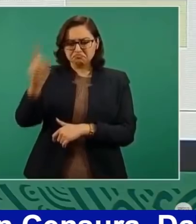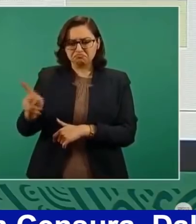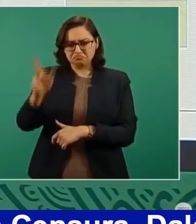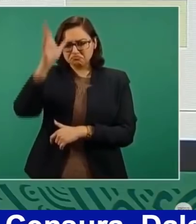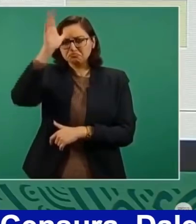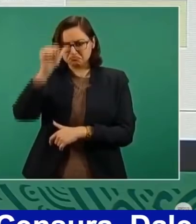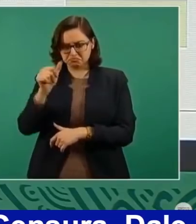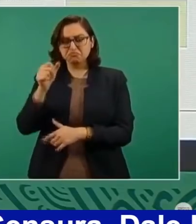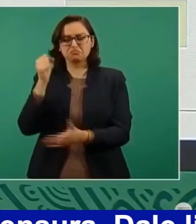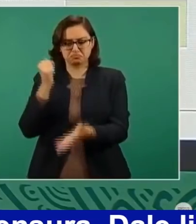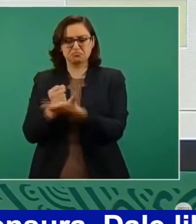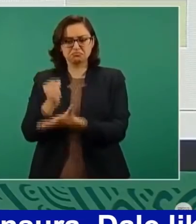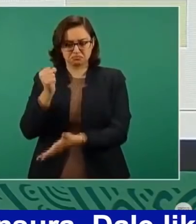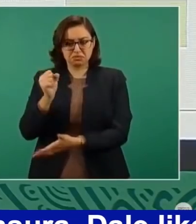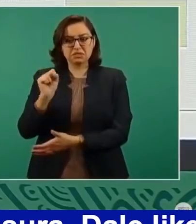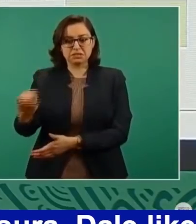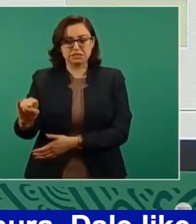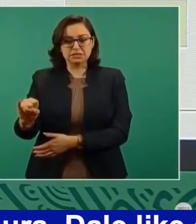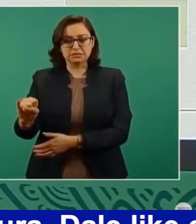pero también